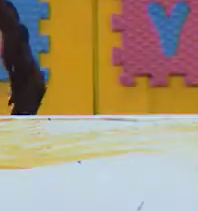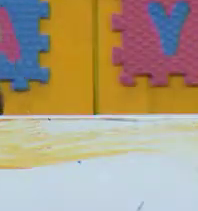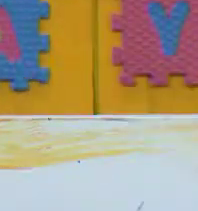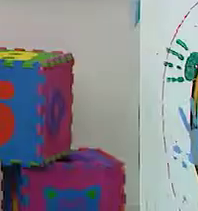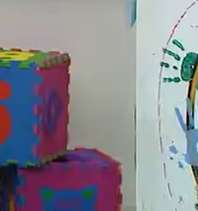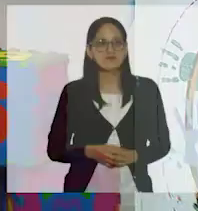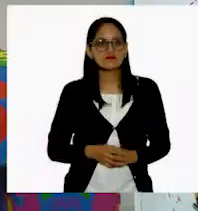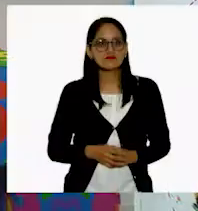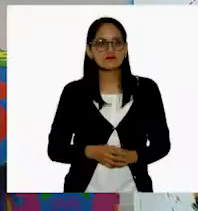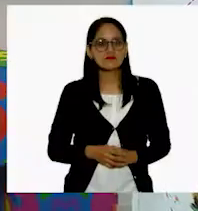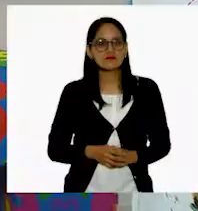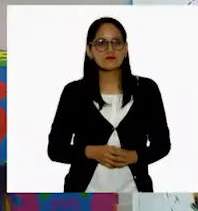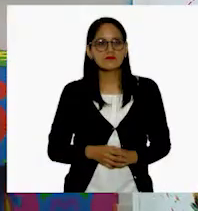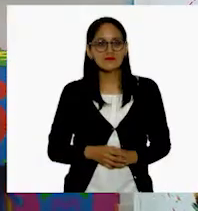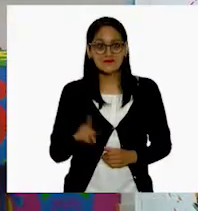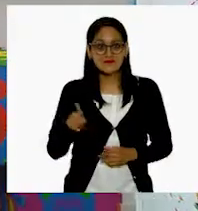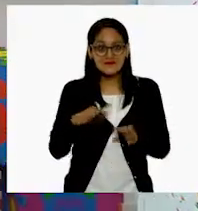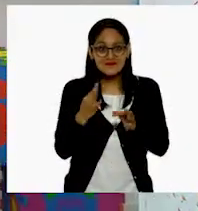¿Estás lista, Gloria? ¡Sí! ¡Sí!